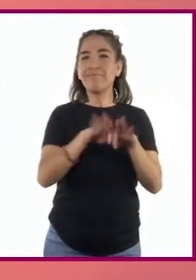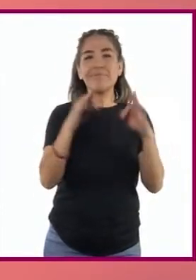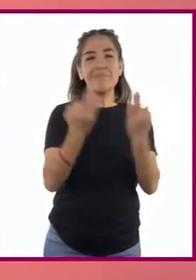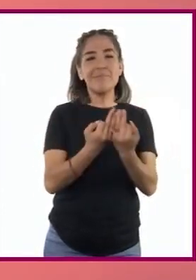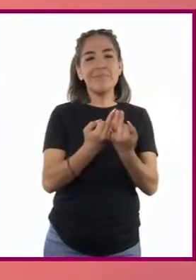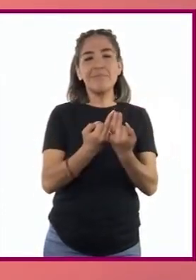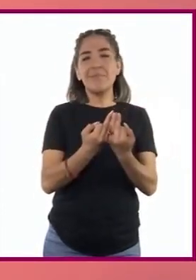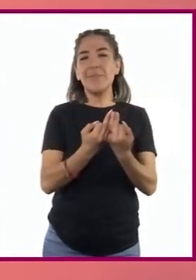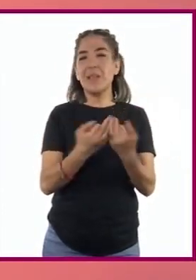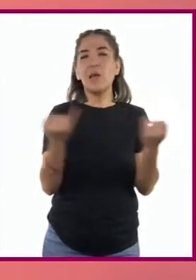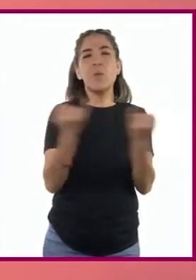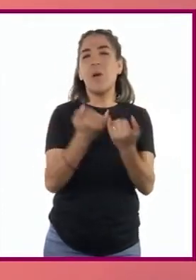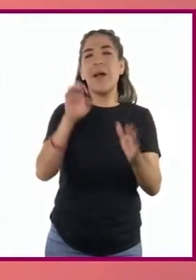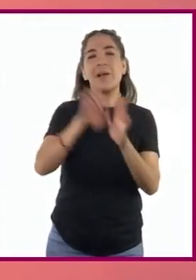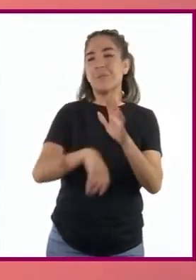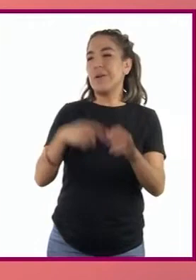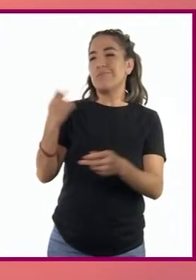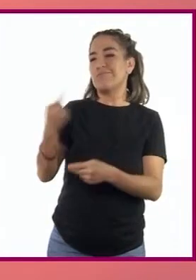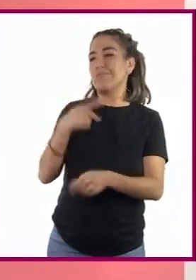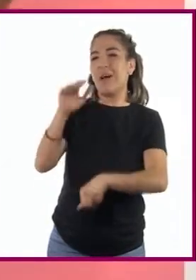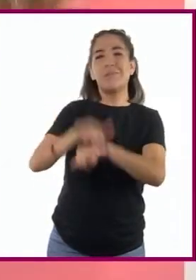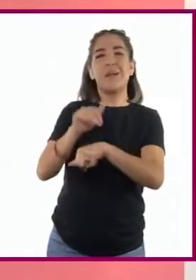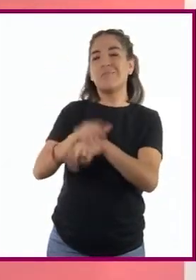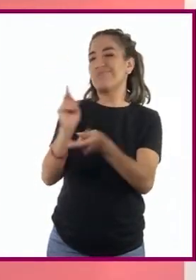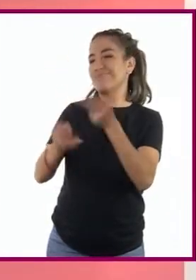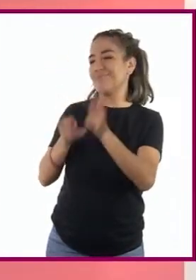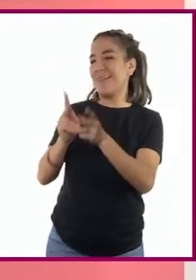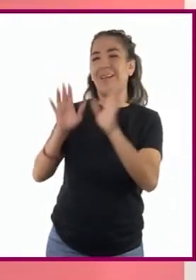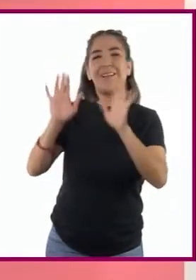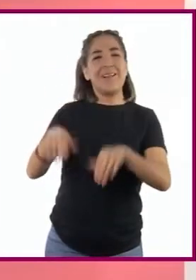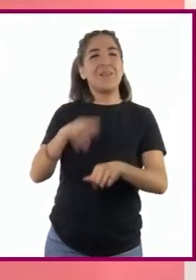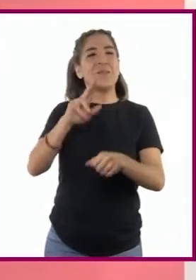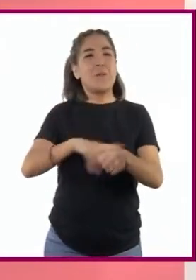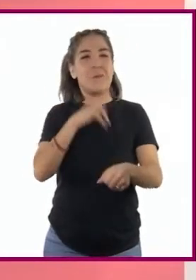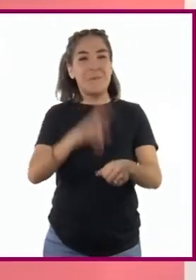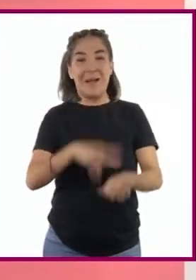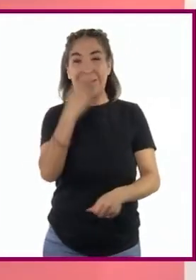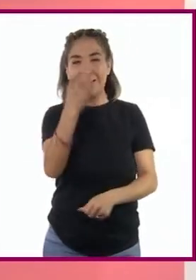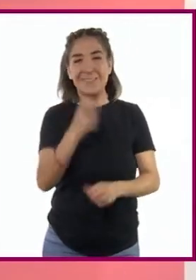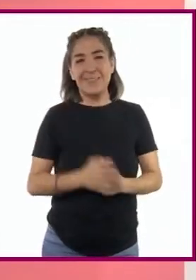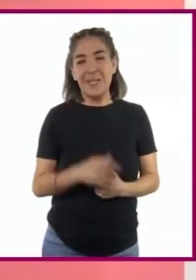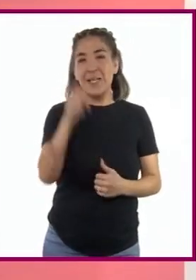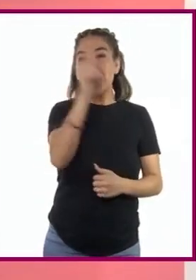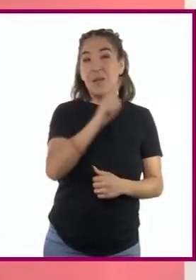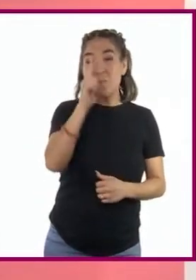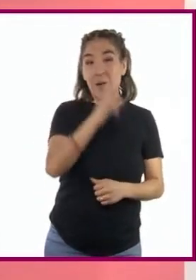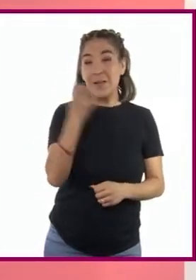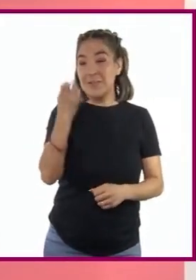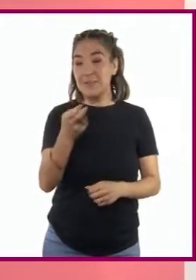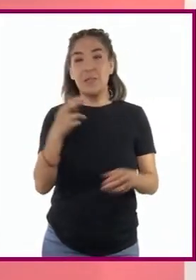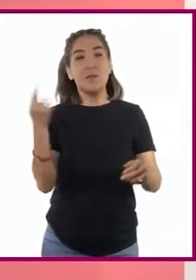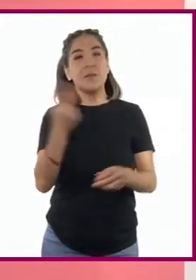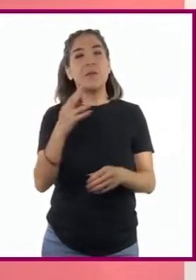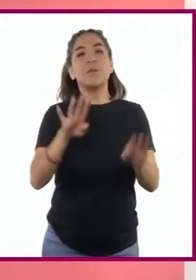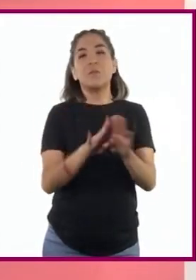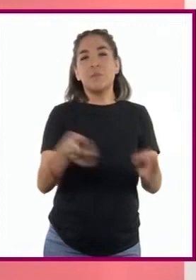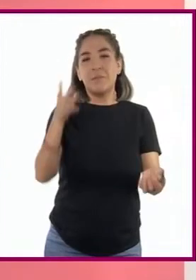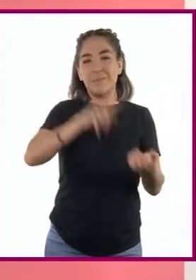hablaríamos con un amigo en una charla fuera de la escuela. Así es. El lenguaje que utilizamos en situaciones de